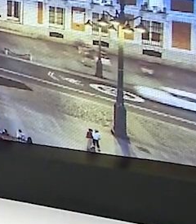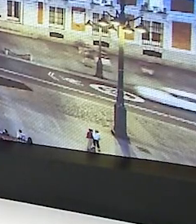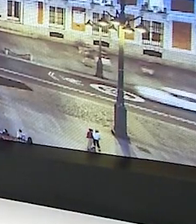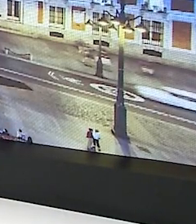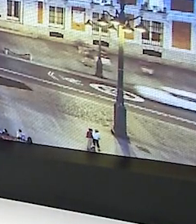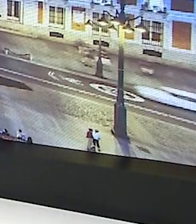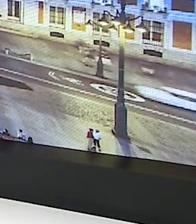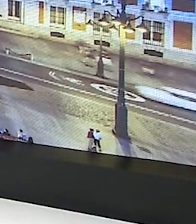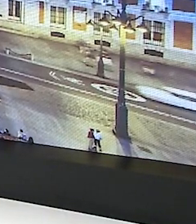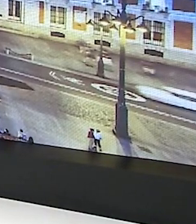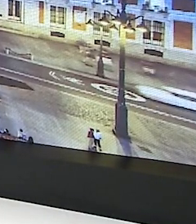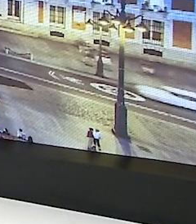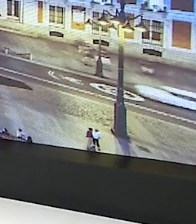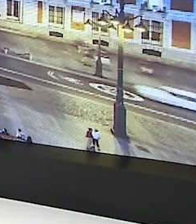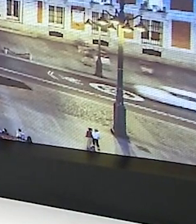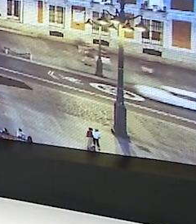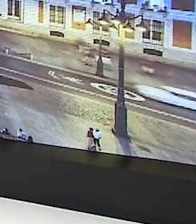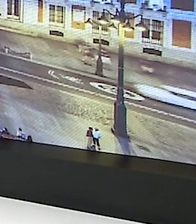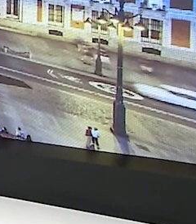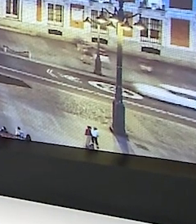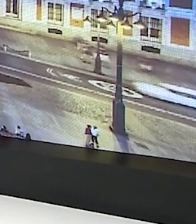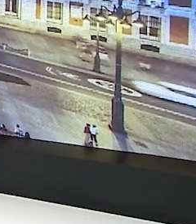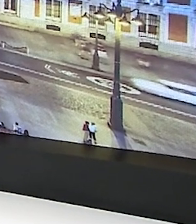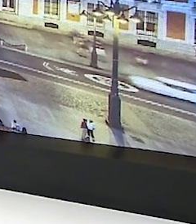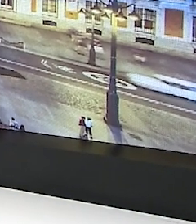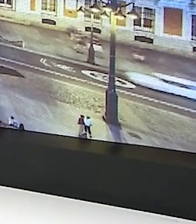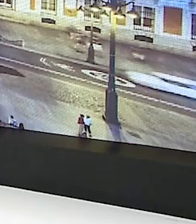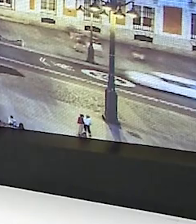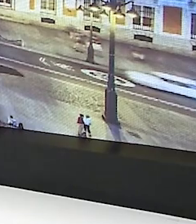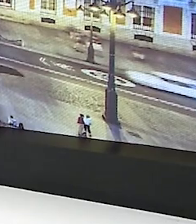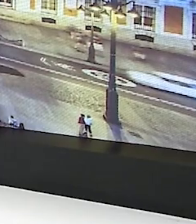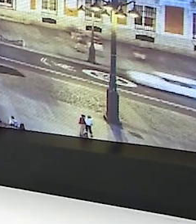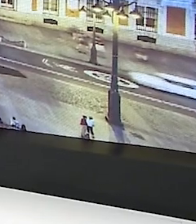Y hoy, lógicamente, muy pendientes de las elecciones en la Comunidad de Madrid.